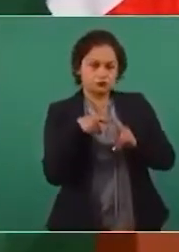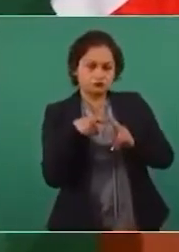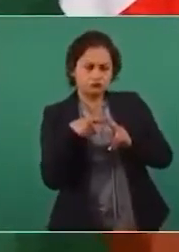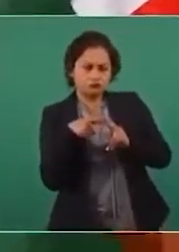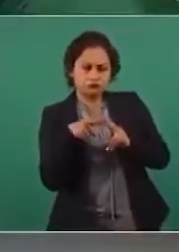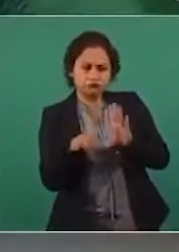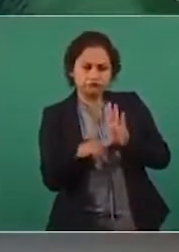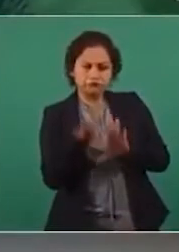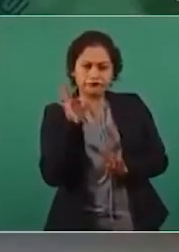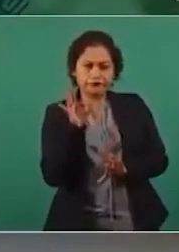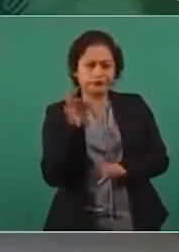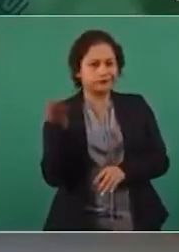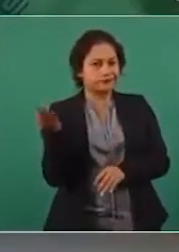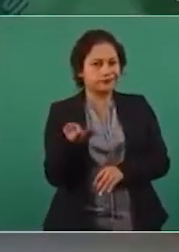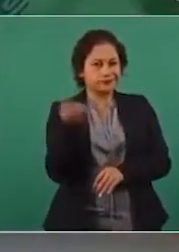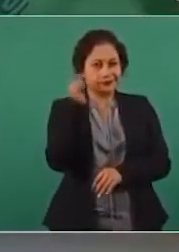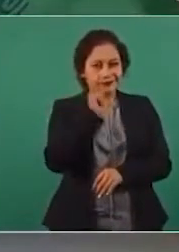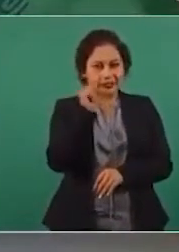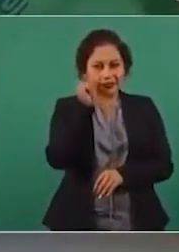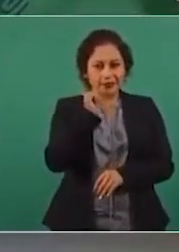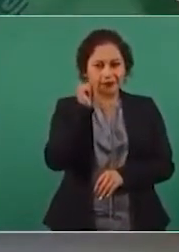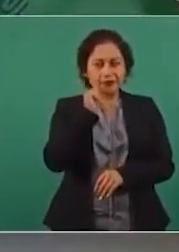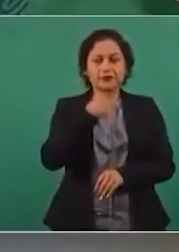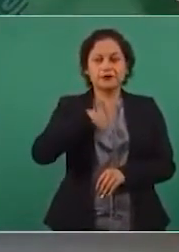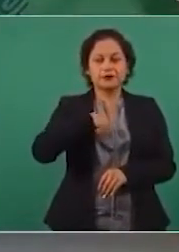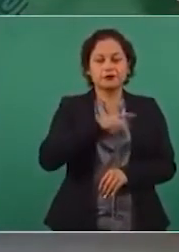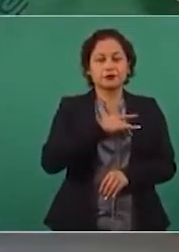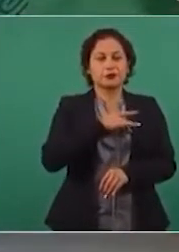que mayo va a estar así